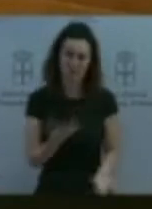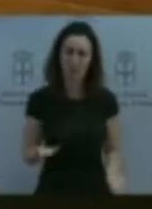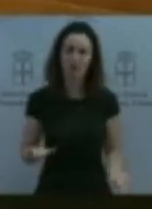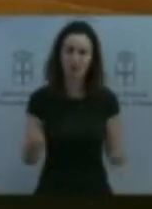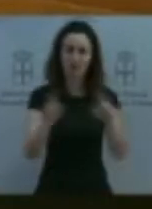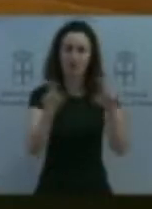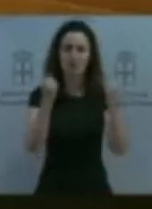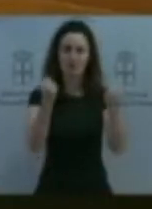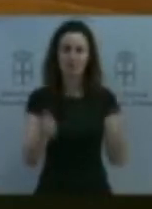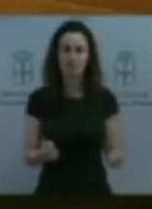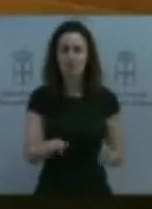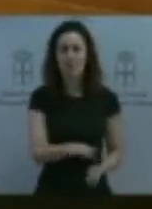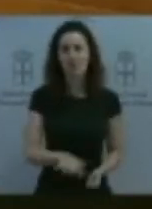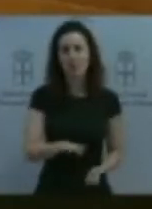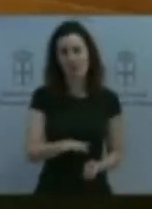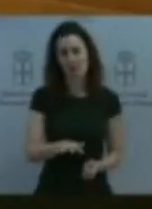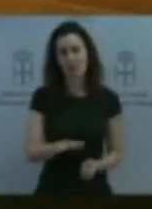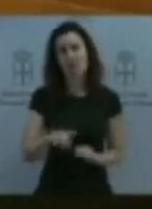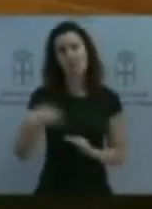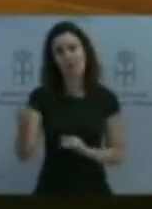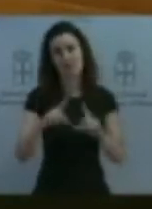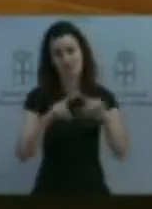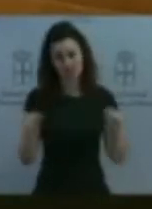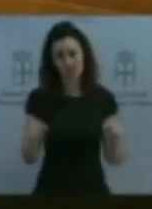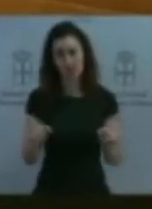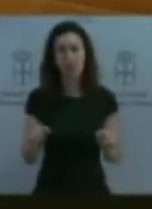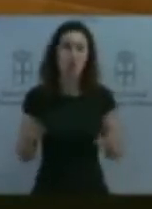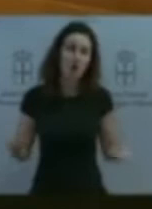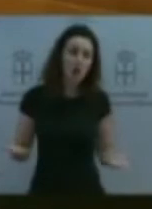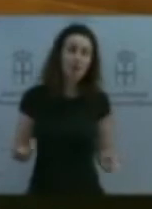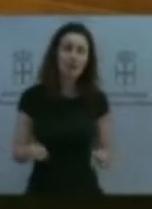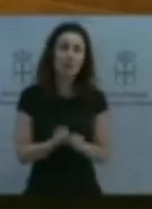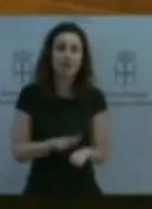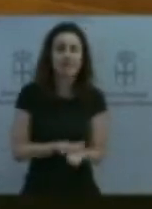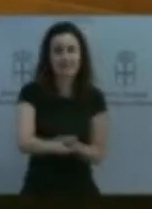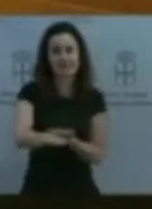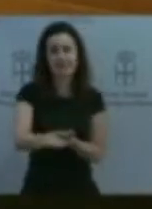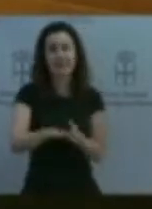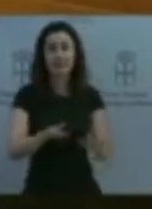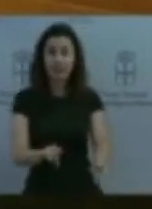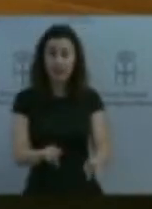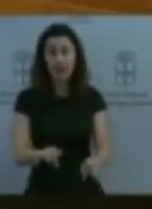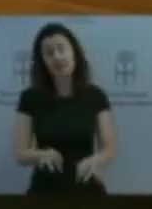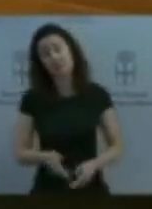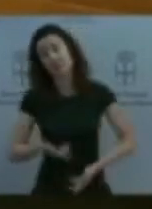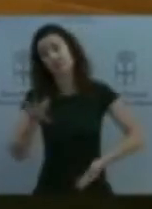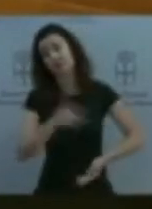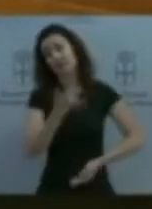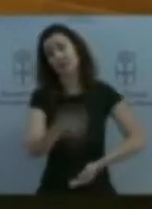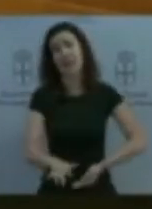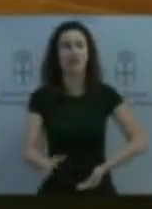nuestra tierra. Está bien que ustedes permitan la esquilmación de nuestra tierra y de nuestro terreno autóctono. Gracias. Y luego nos digan que defienden Asturias.